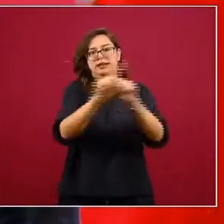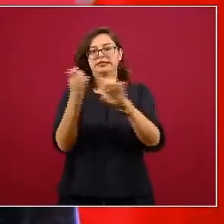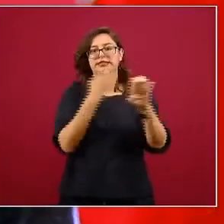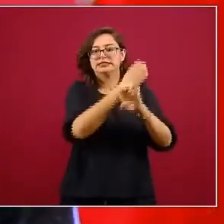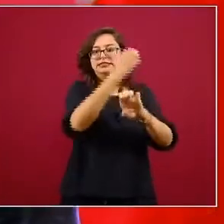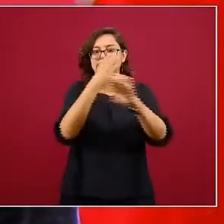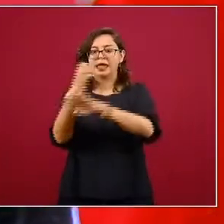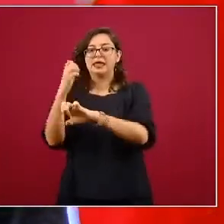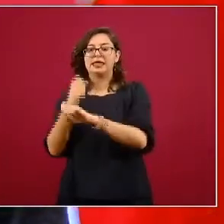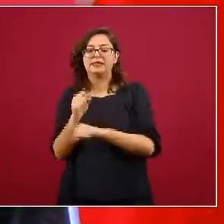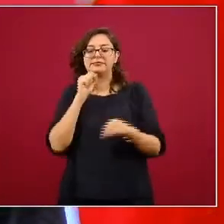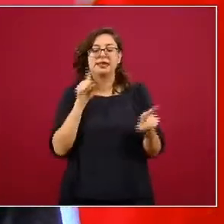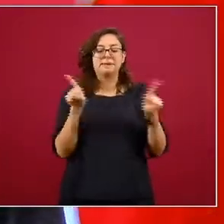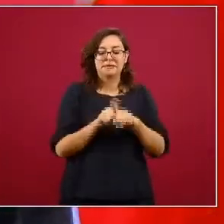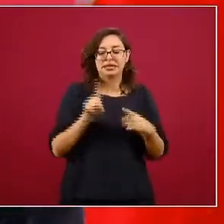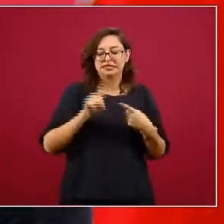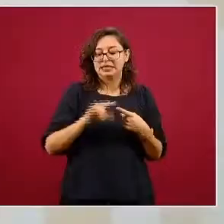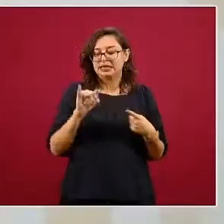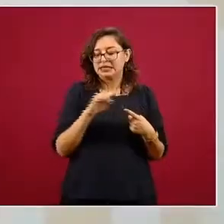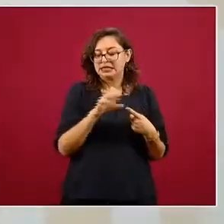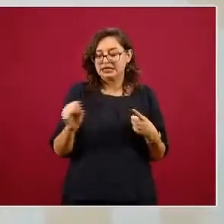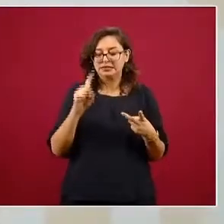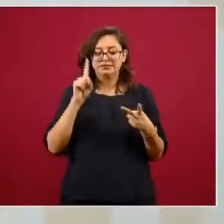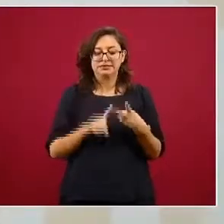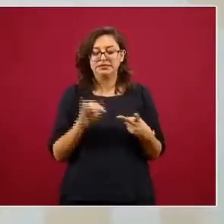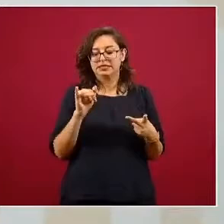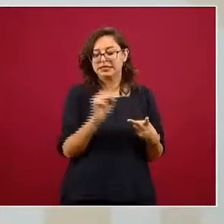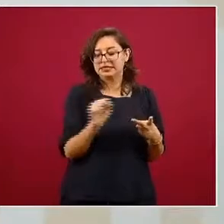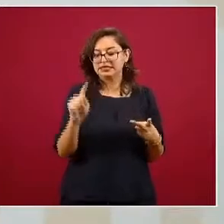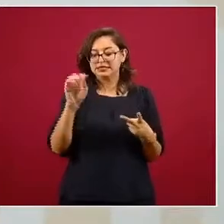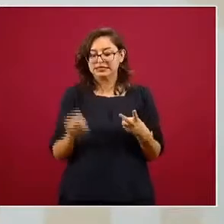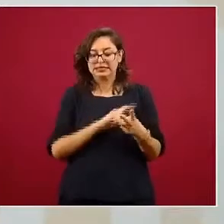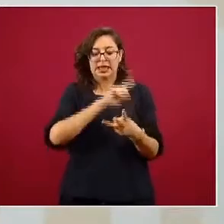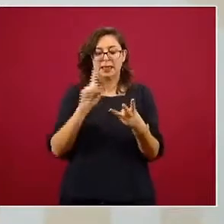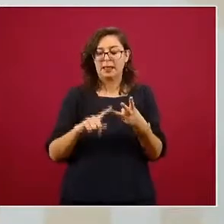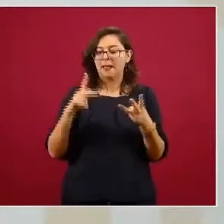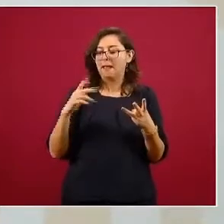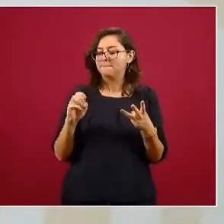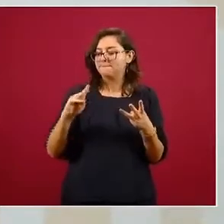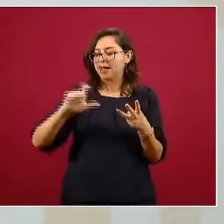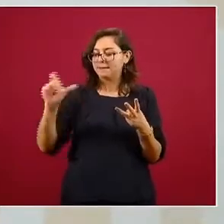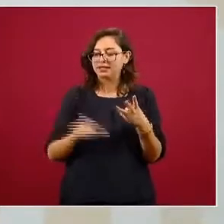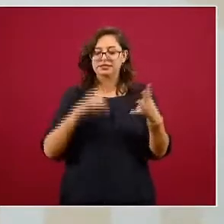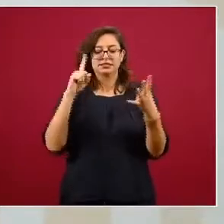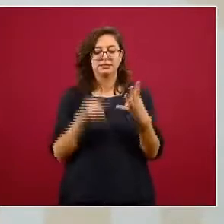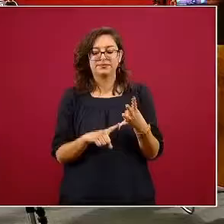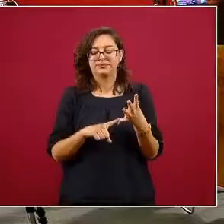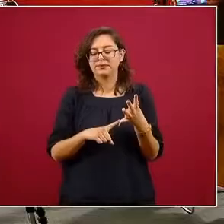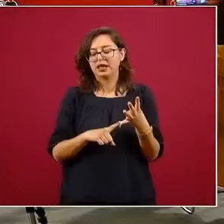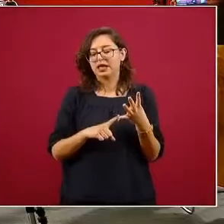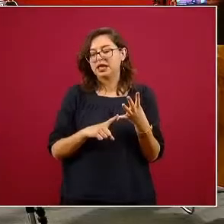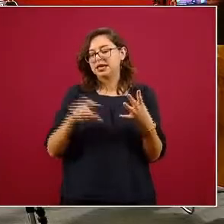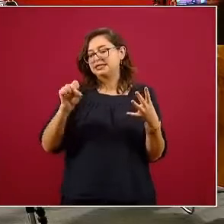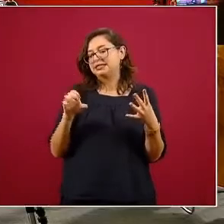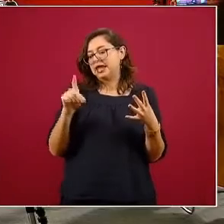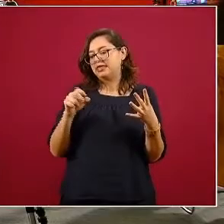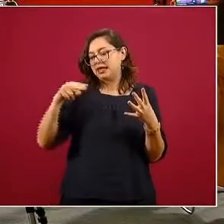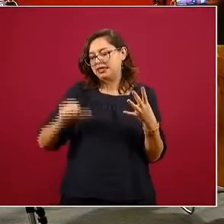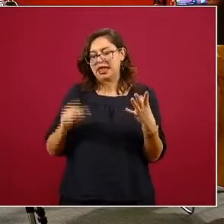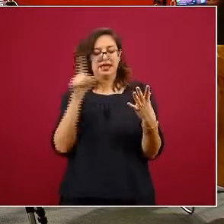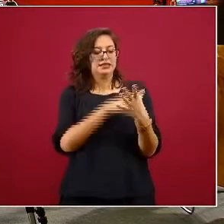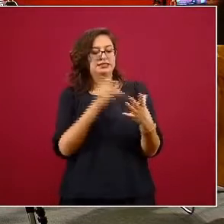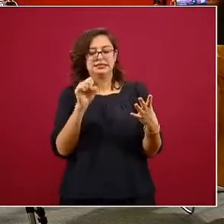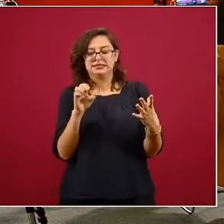titulares del IMSS, del ISSSTE, de Pemex y de las instituciones de salud de las Fuerzas